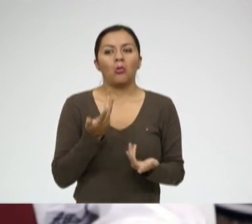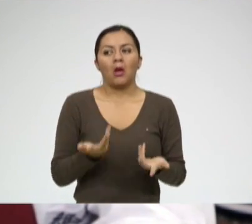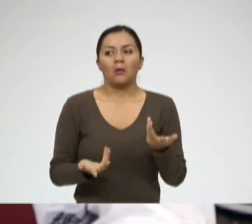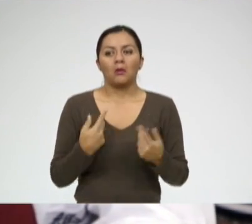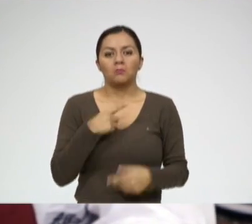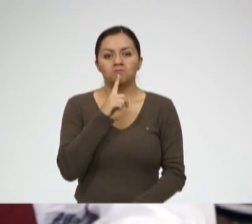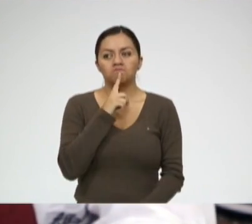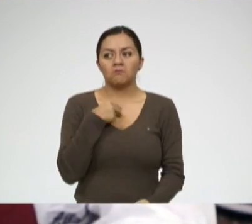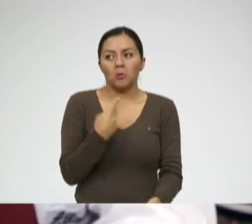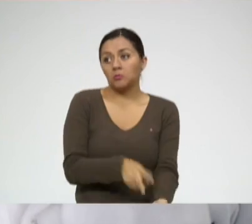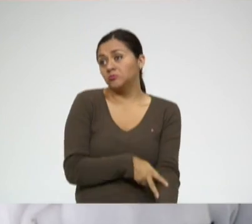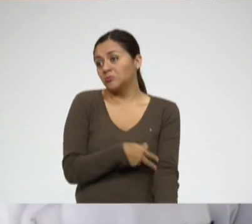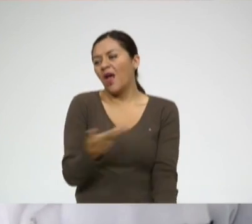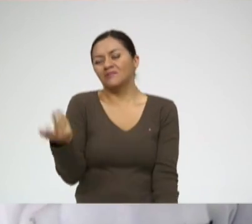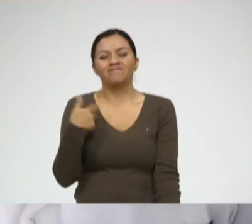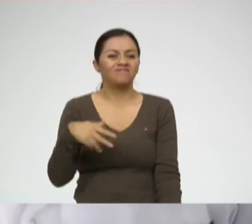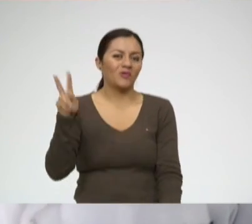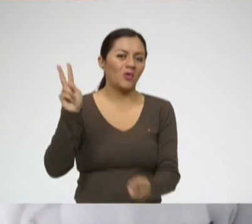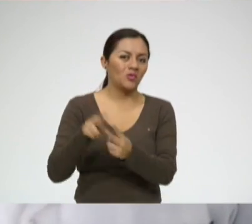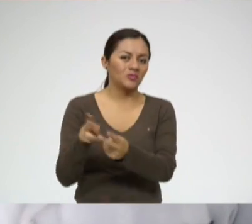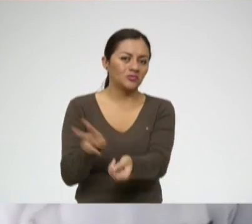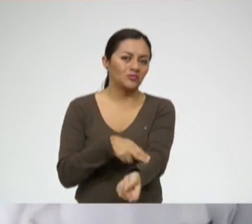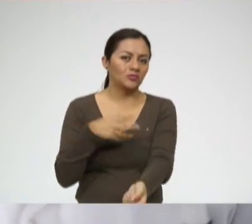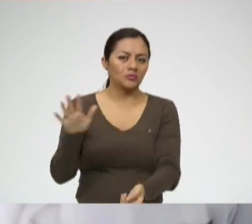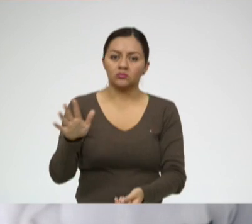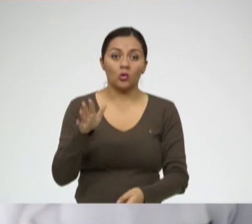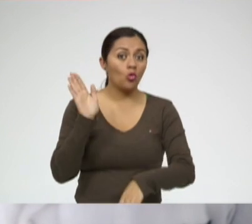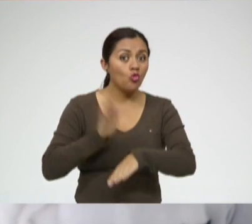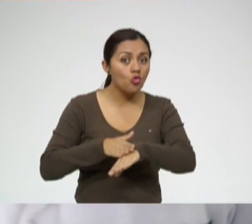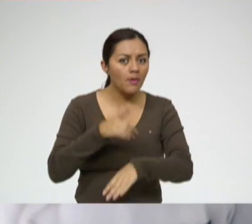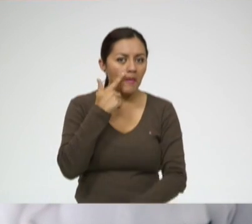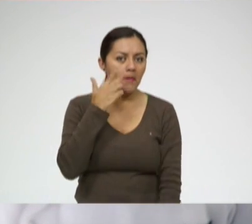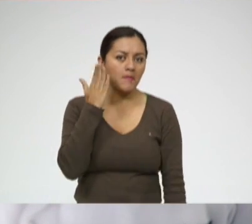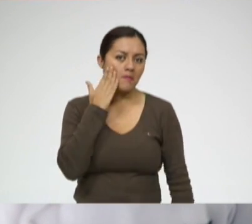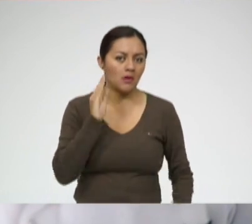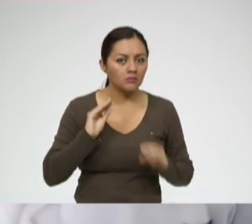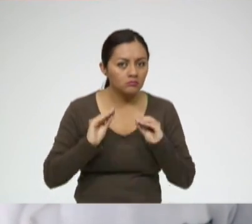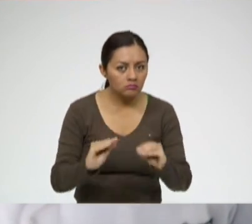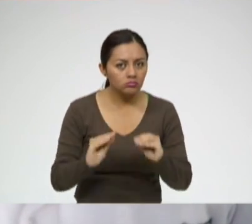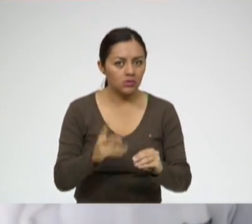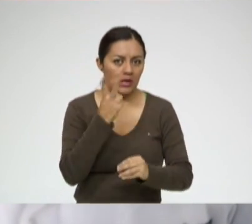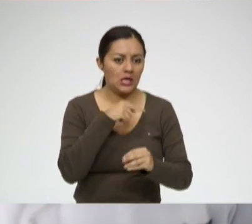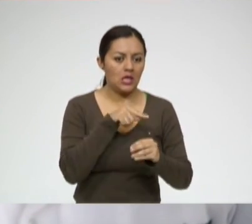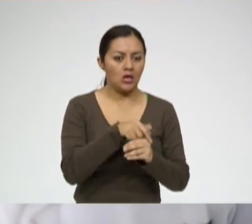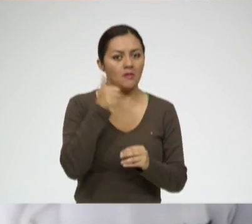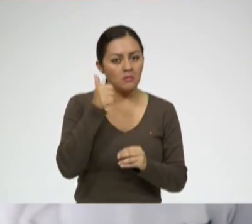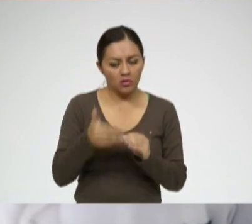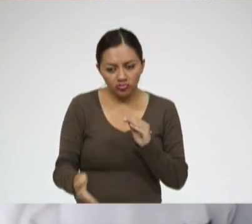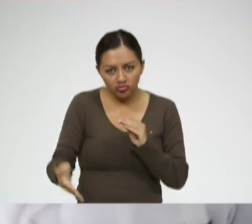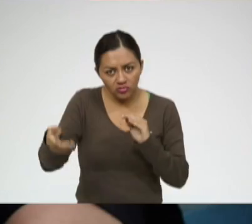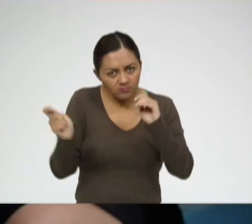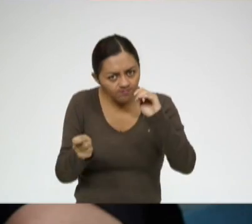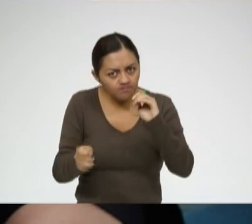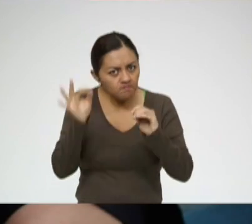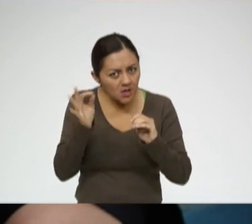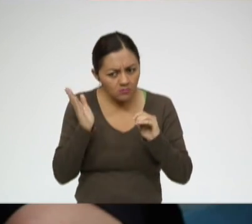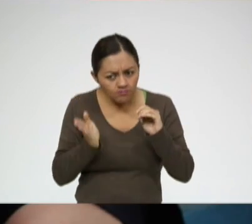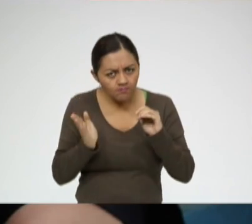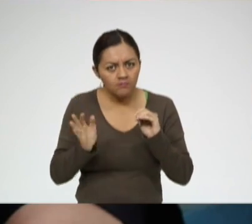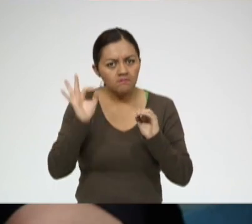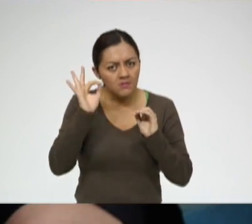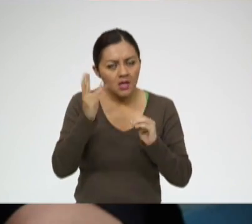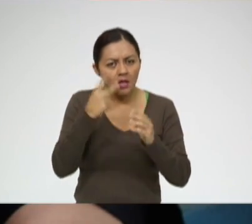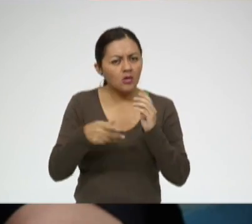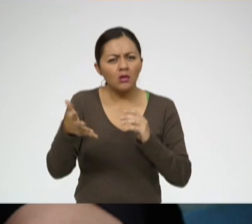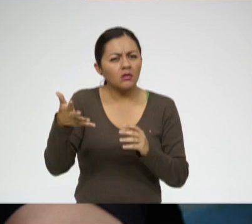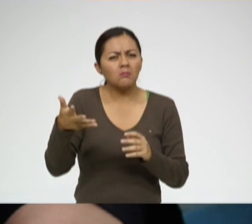como acostumbrado a eso. Eso ya es culpa de los padres porque no los educan bien a los chicos, no los moderan desde pequeñitos. Es el maltrato